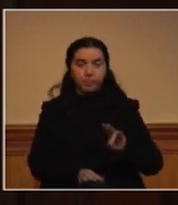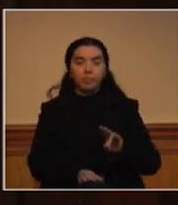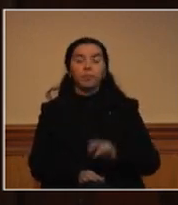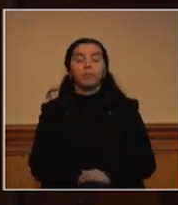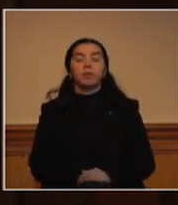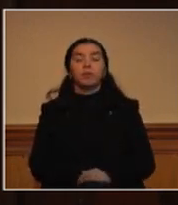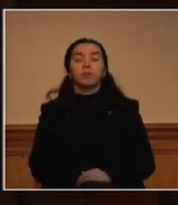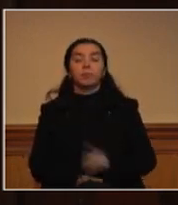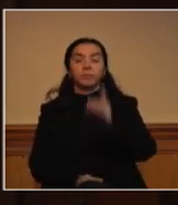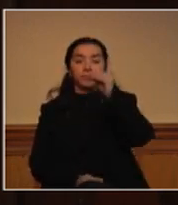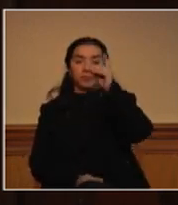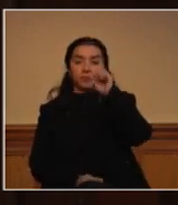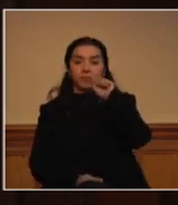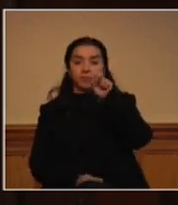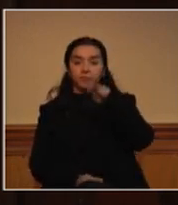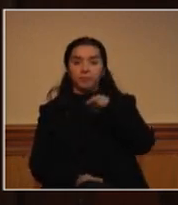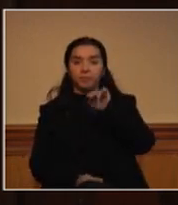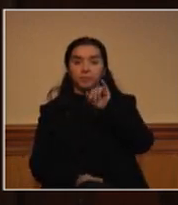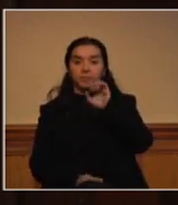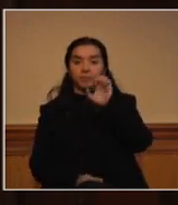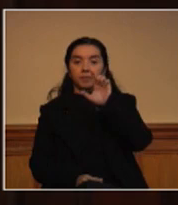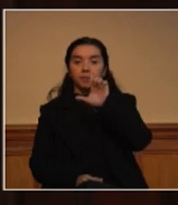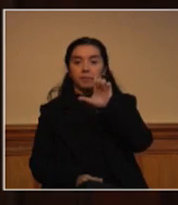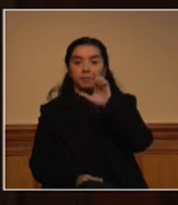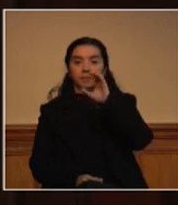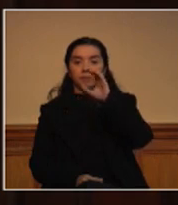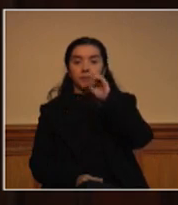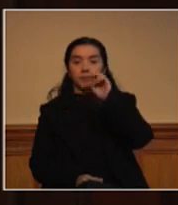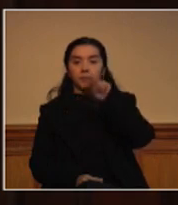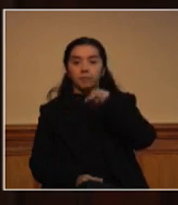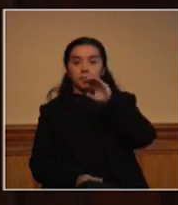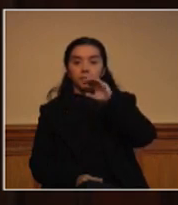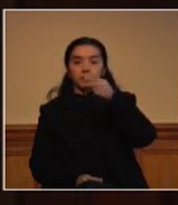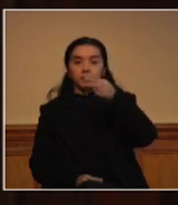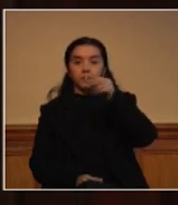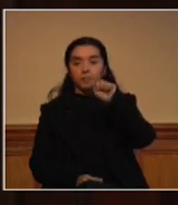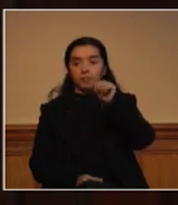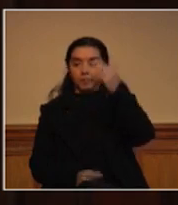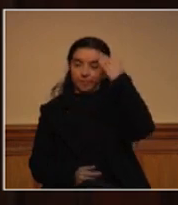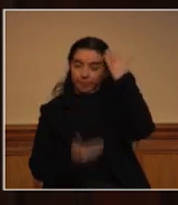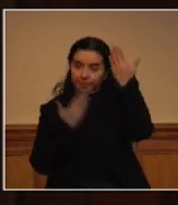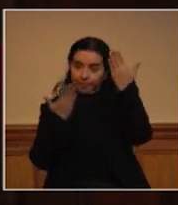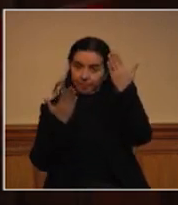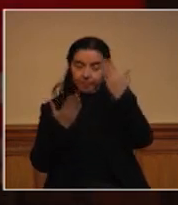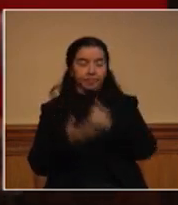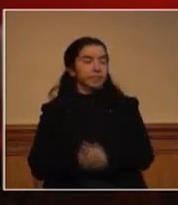Senadis, Daniel Concha, que se dirigirá a ustedes con unas palabras de saludo.